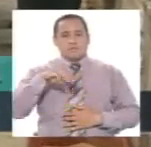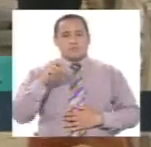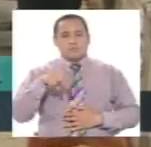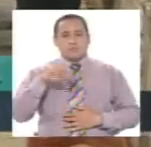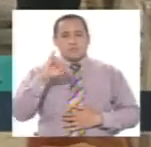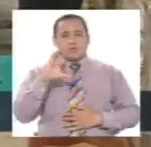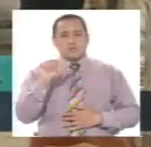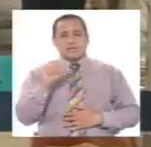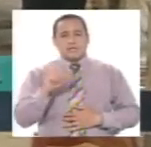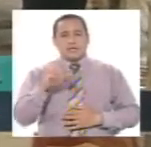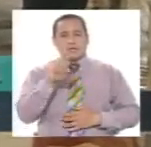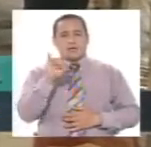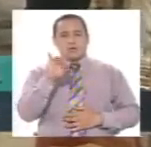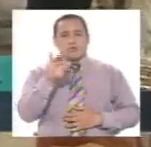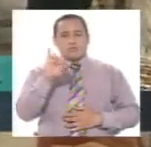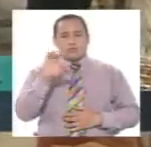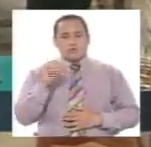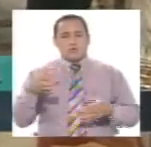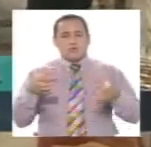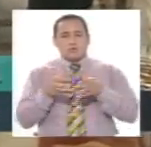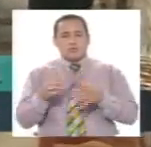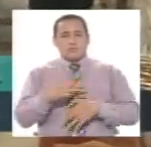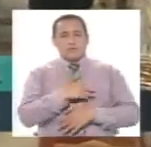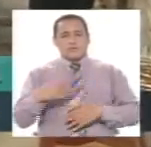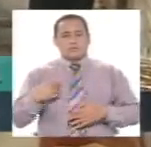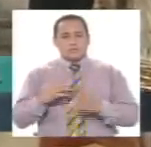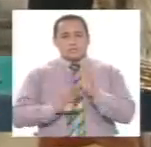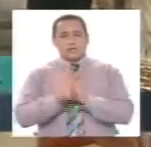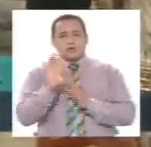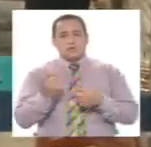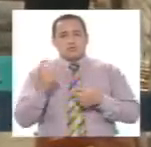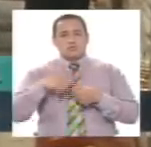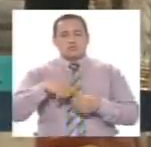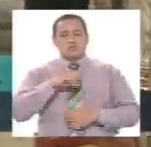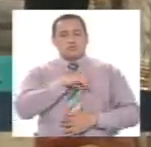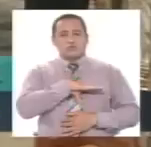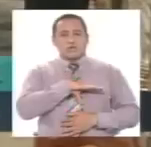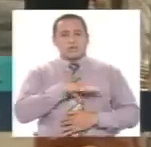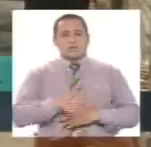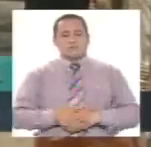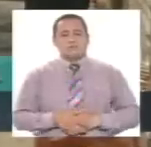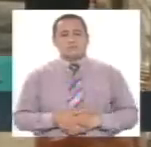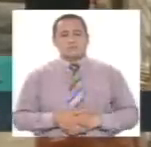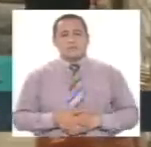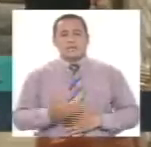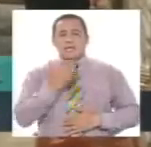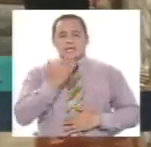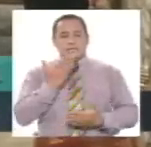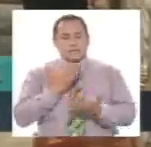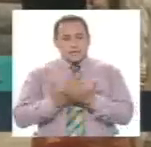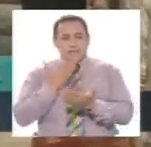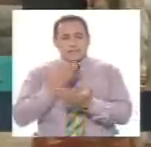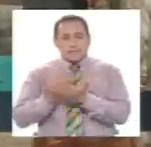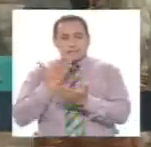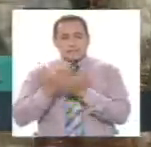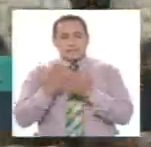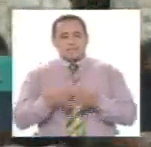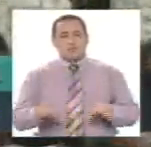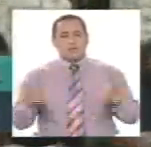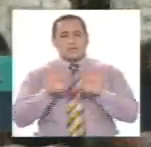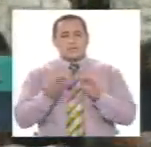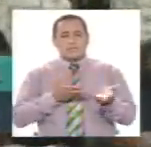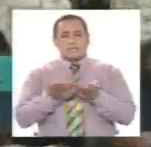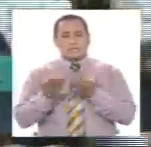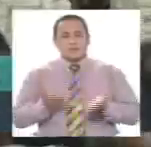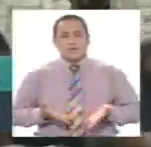Janet Rubio García, en el despacho de Desarrollo e Inclusión Social, a quienes se les agradece por los importantes